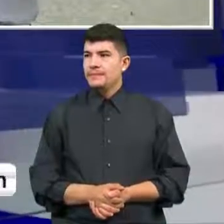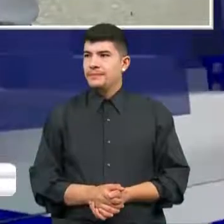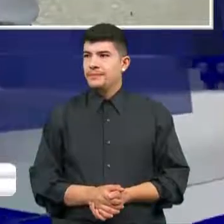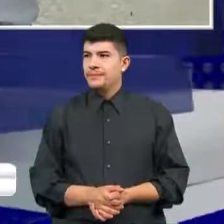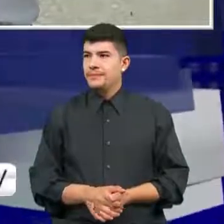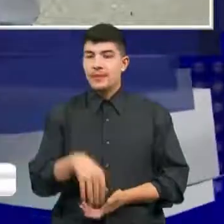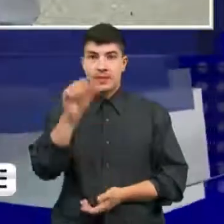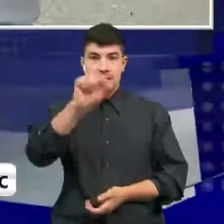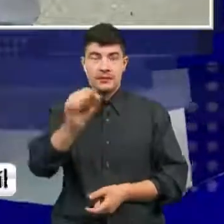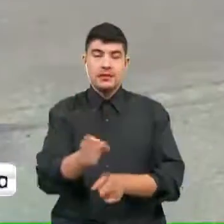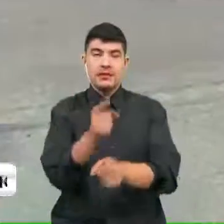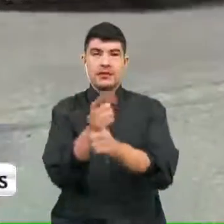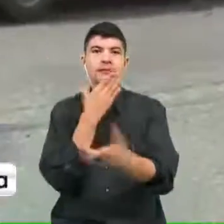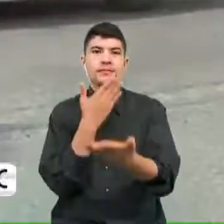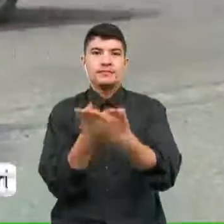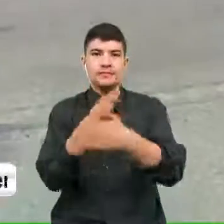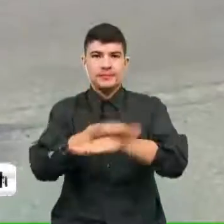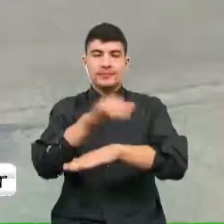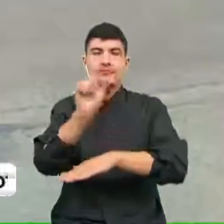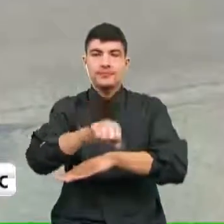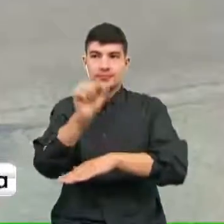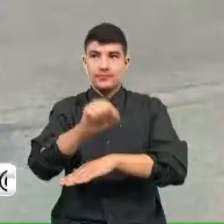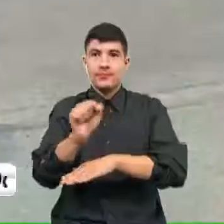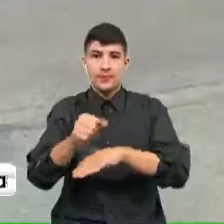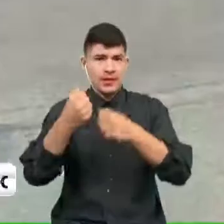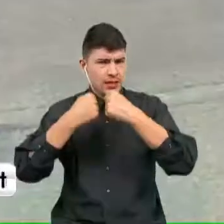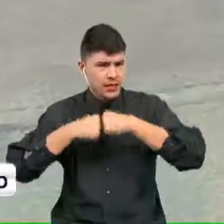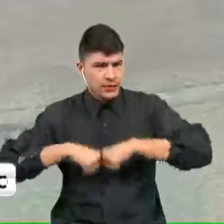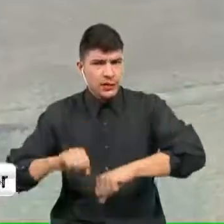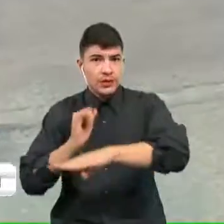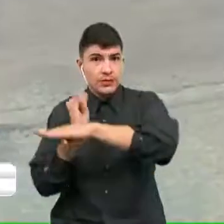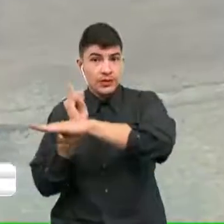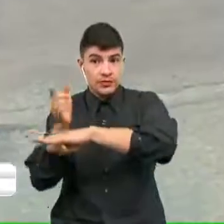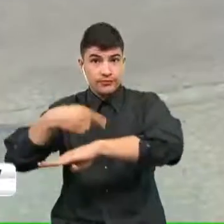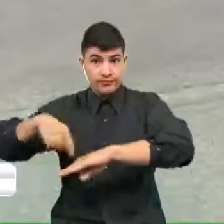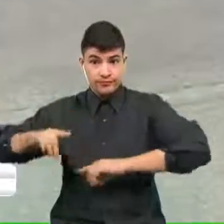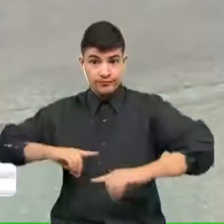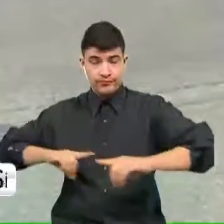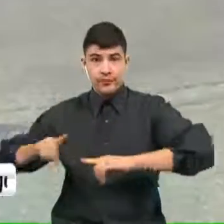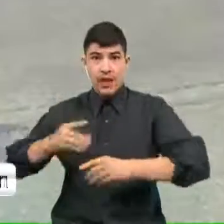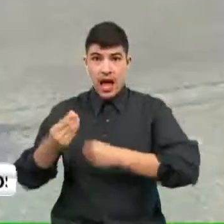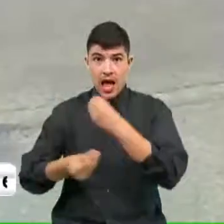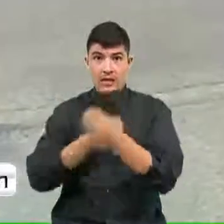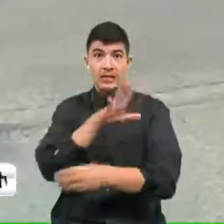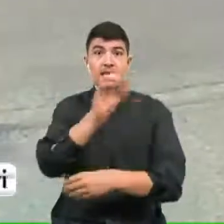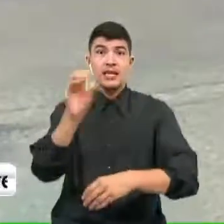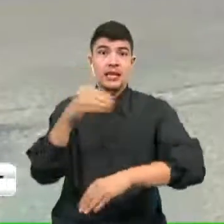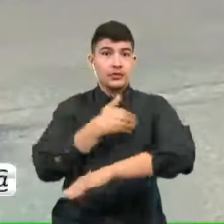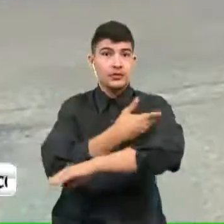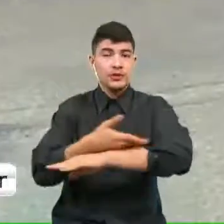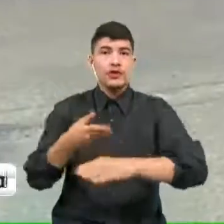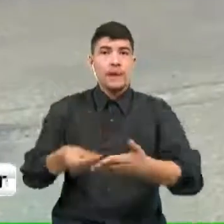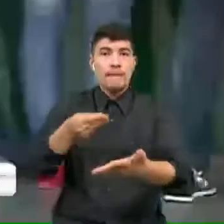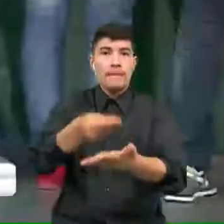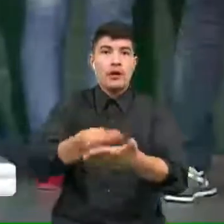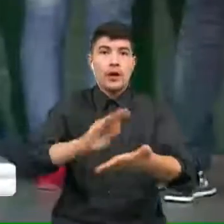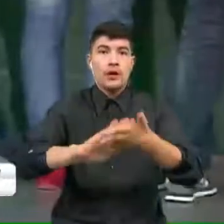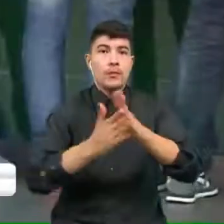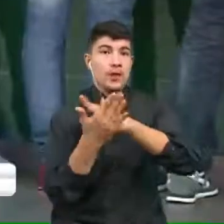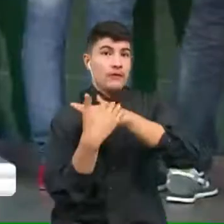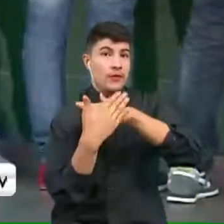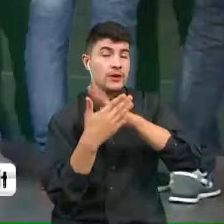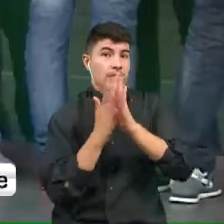así es compañeros muy buenas tardes pues estos esfuerzos institucionales que se hacen en cerca de 500 millones de pesos para el pago de recompensas serán